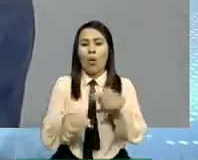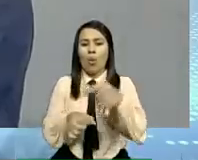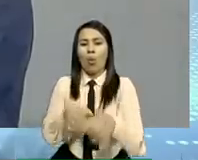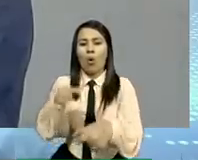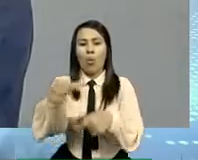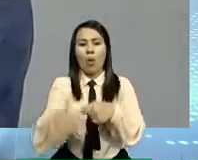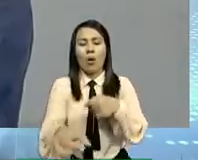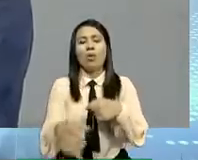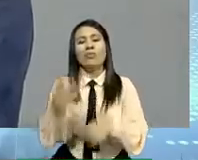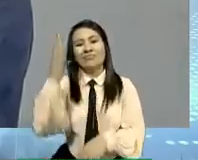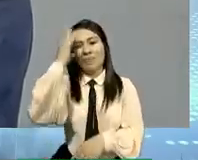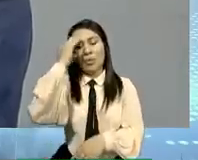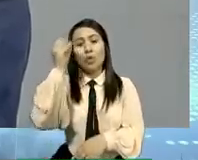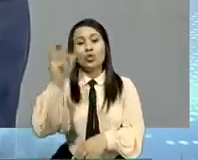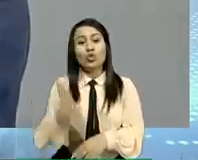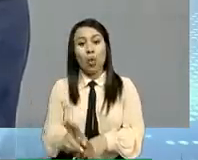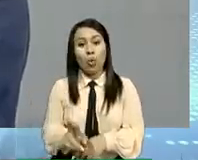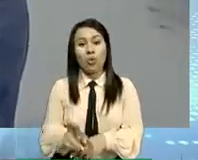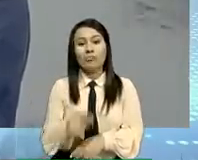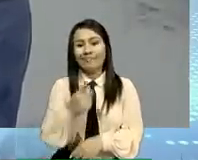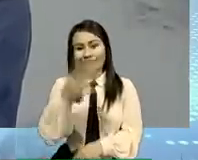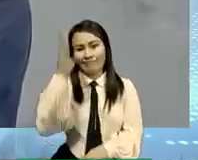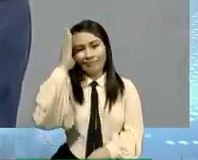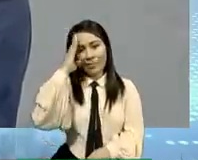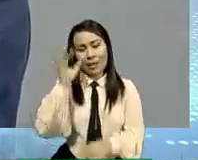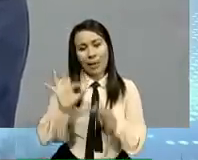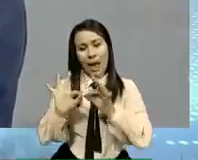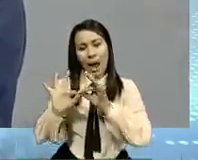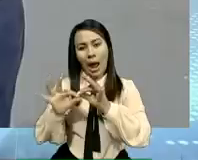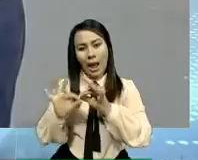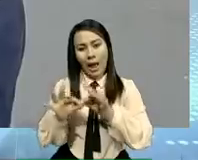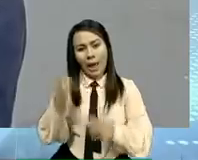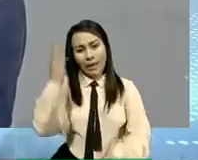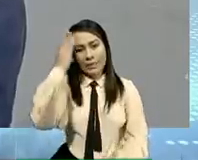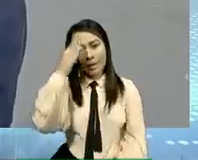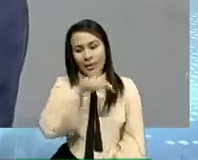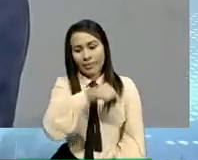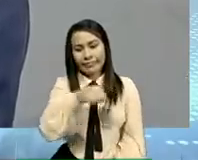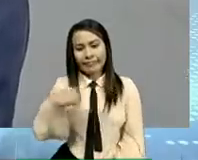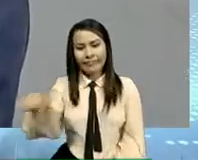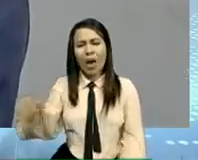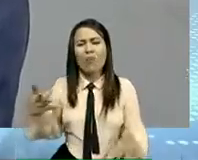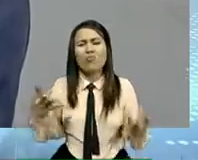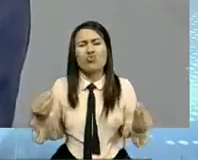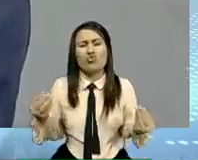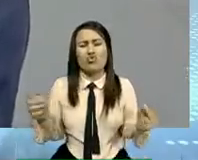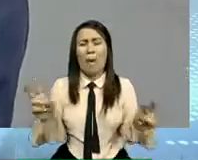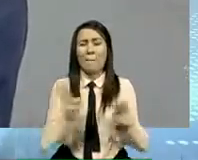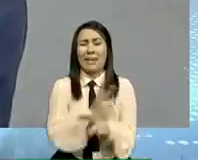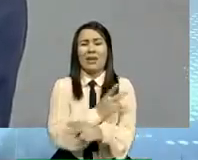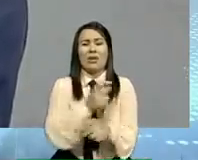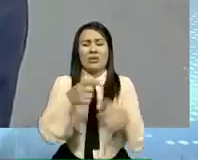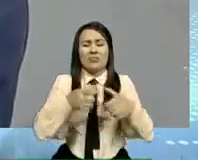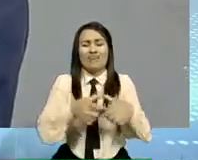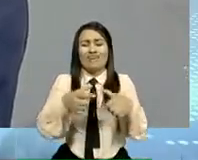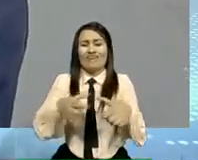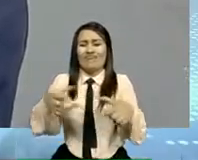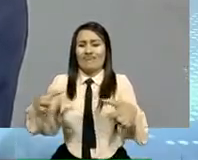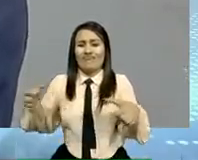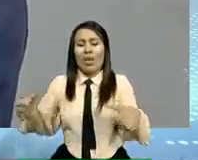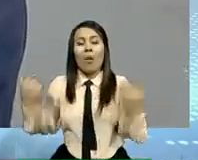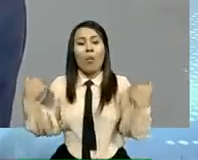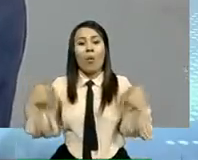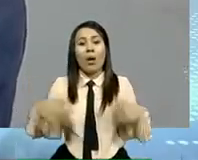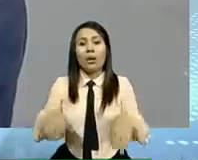ojalá los que tienen que ver con el tema, si se sepan orientar. Ahí hay unos tremendos ñocos que en cualquier